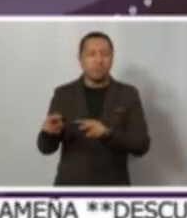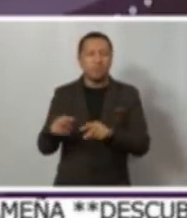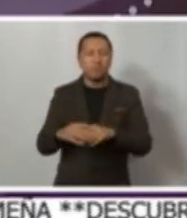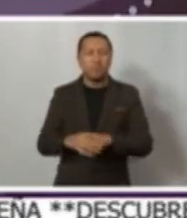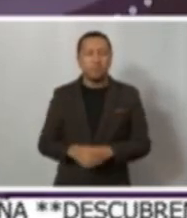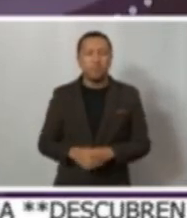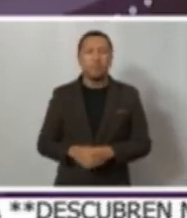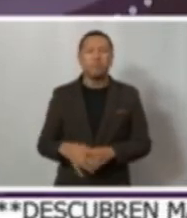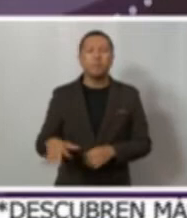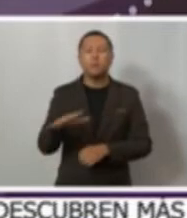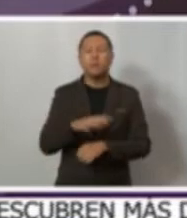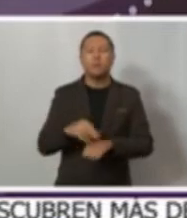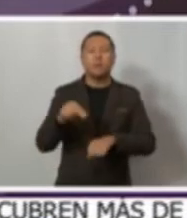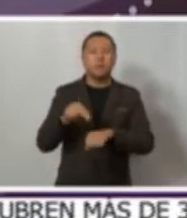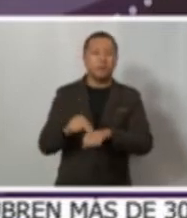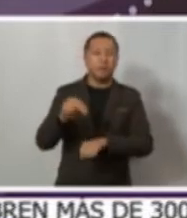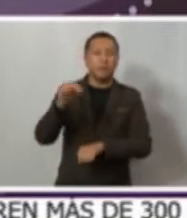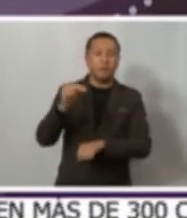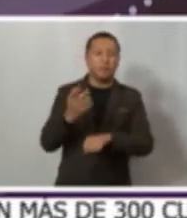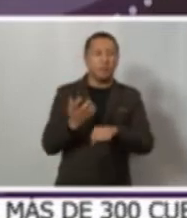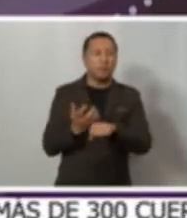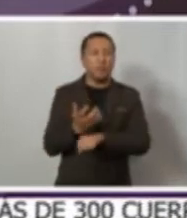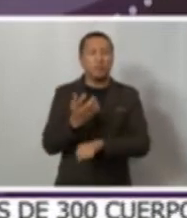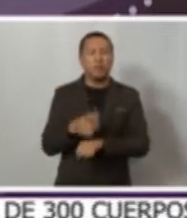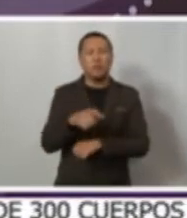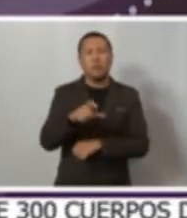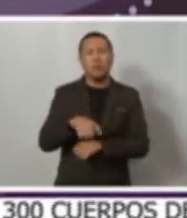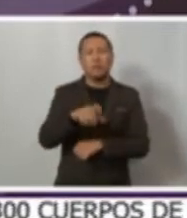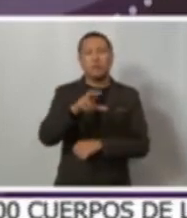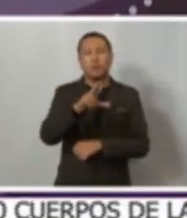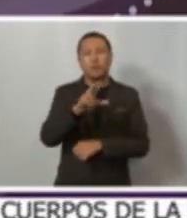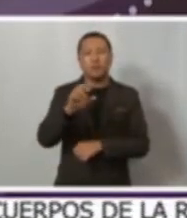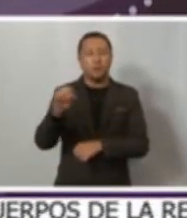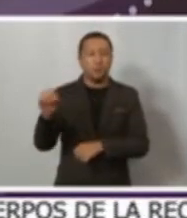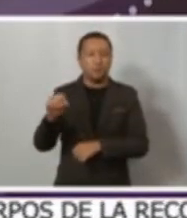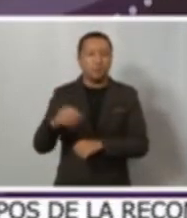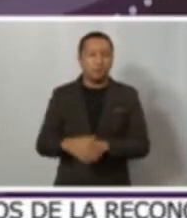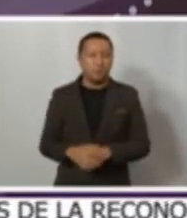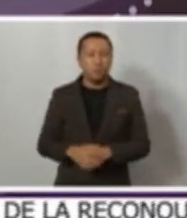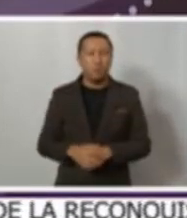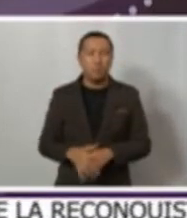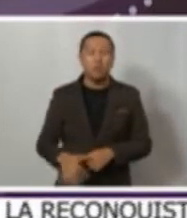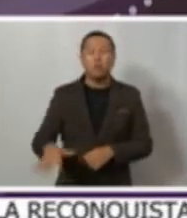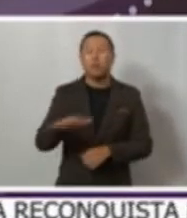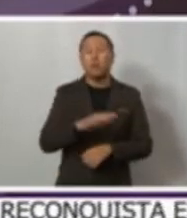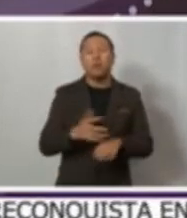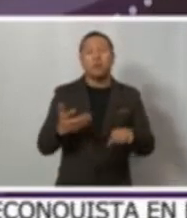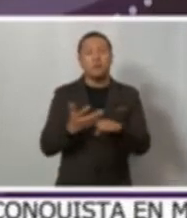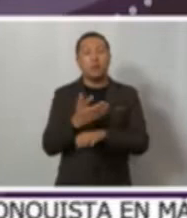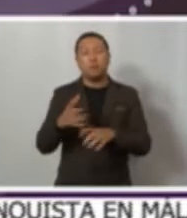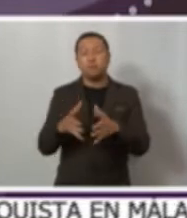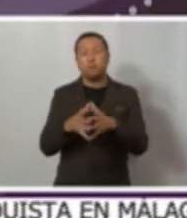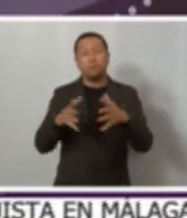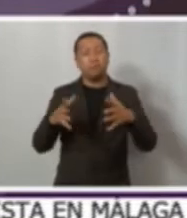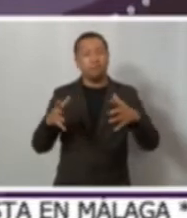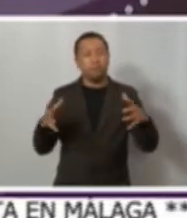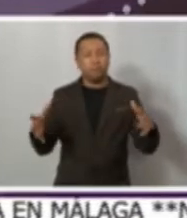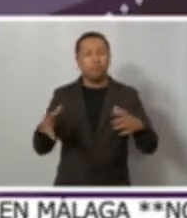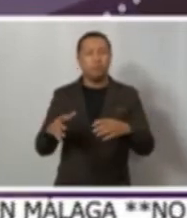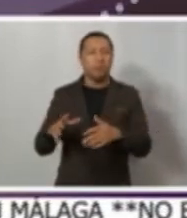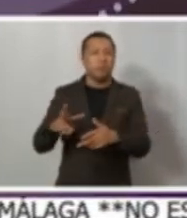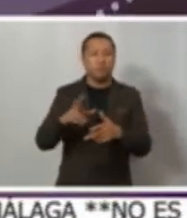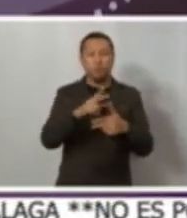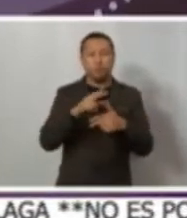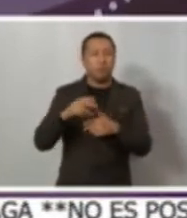particularmente en la zona norte de Quintana Roo, aunque todo el estado, por la gran dimensión de este huracán, se